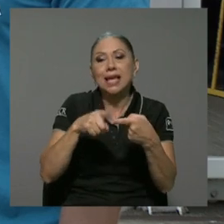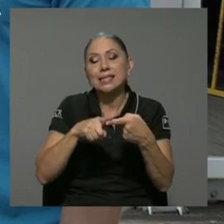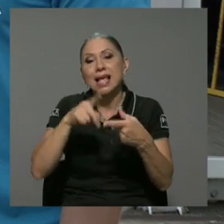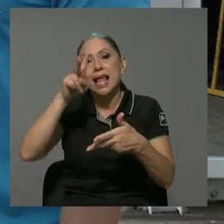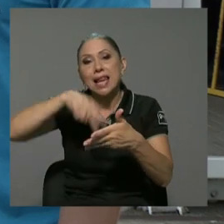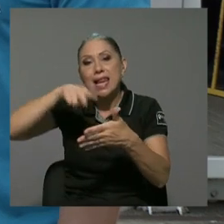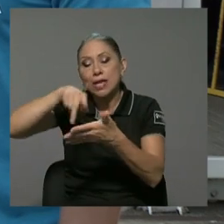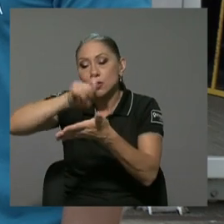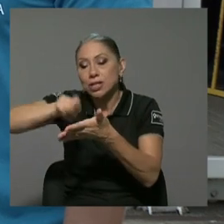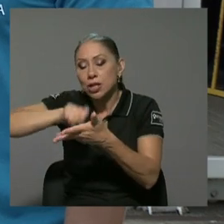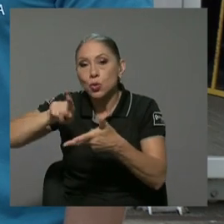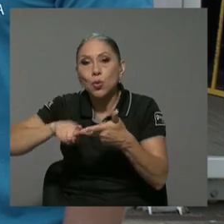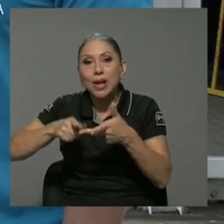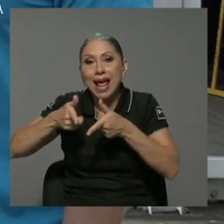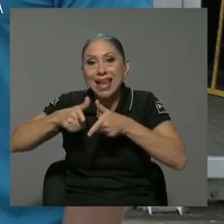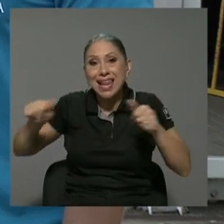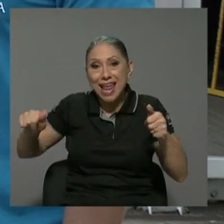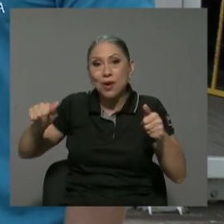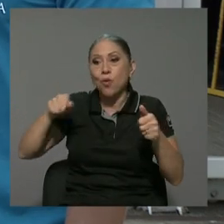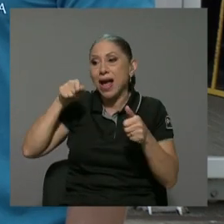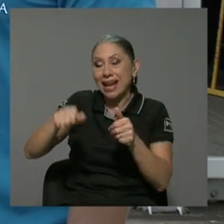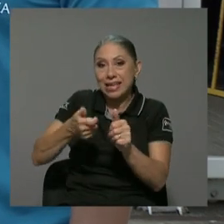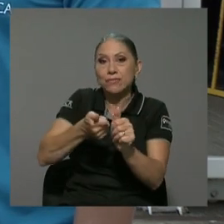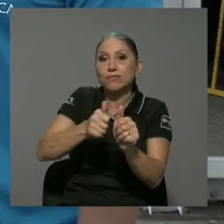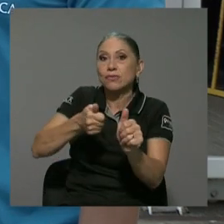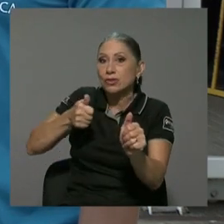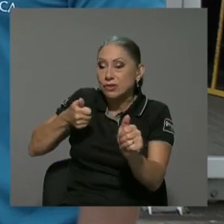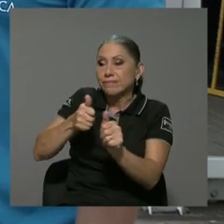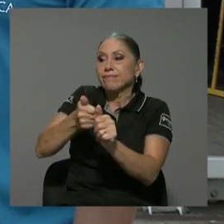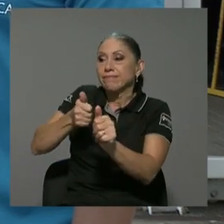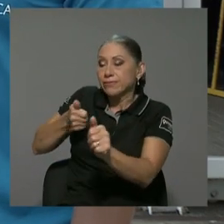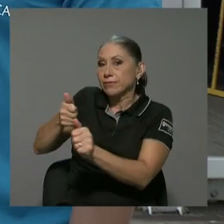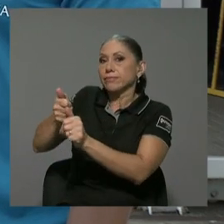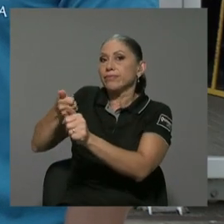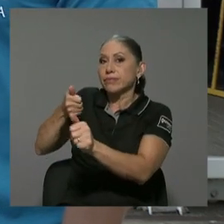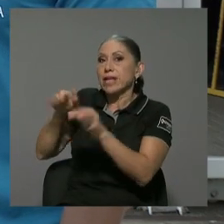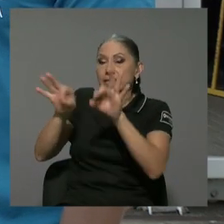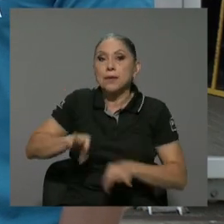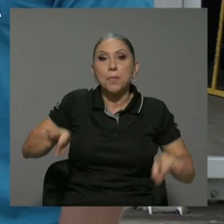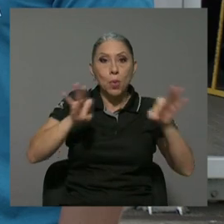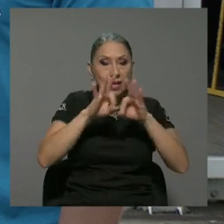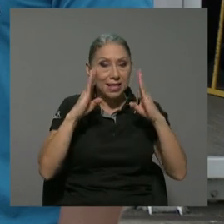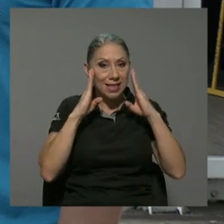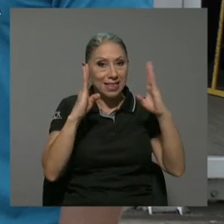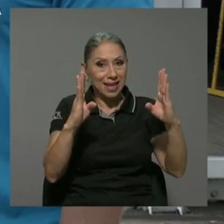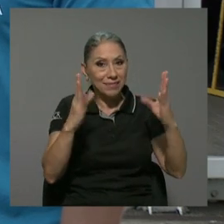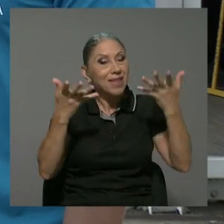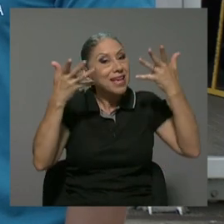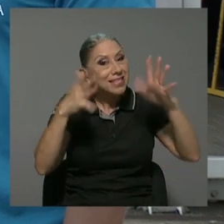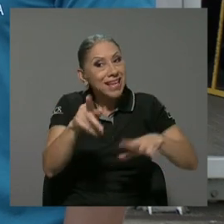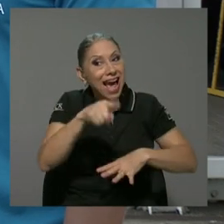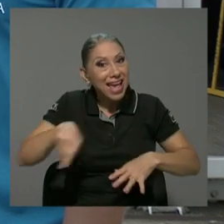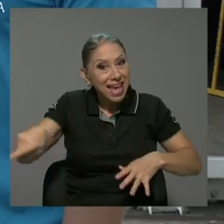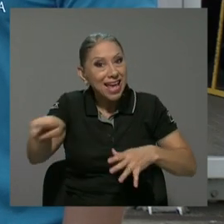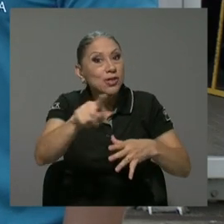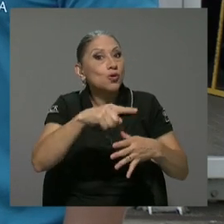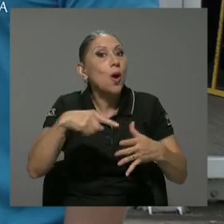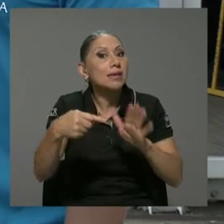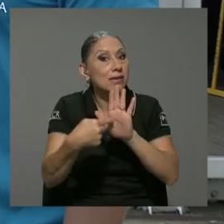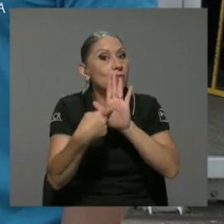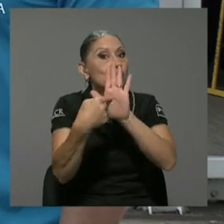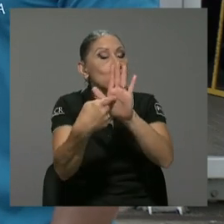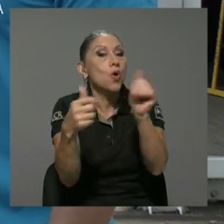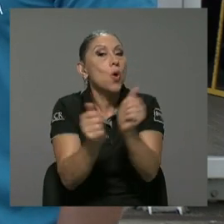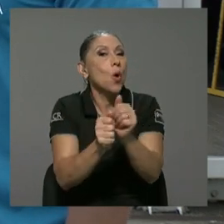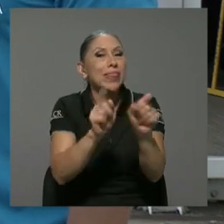el área de lengua, que es importante atender. Entonces esos rezagos ya han sido señalados por diferentes resultados como pruebas PISA y otras,